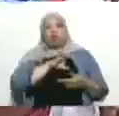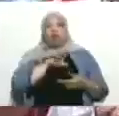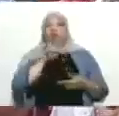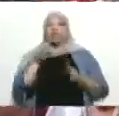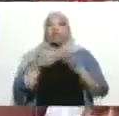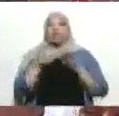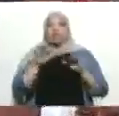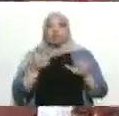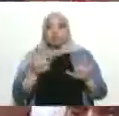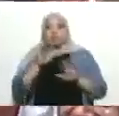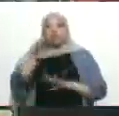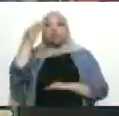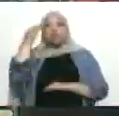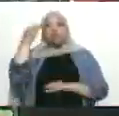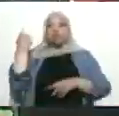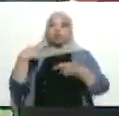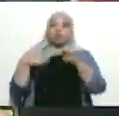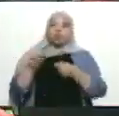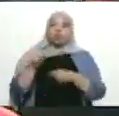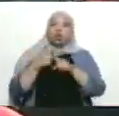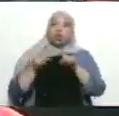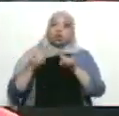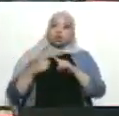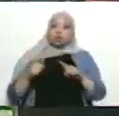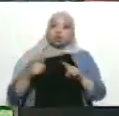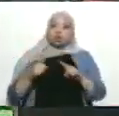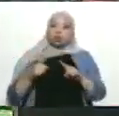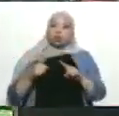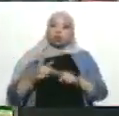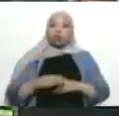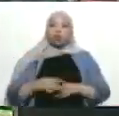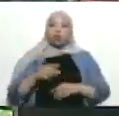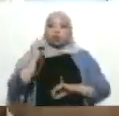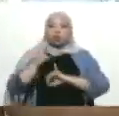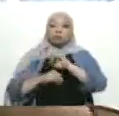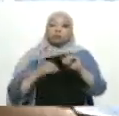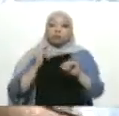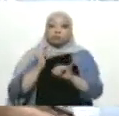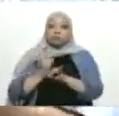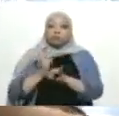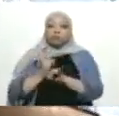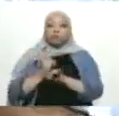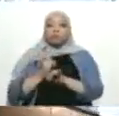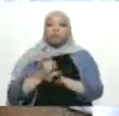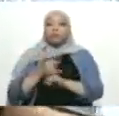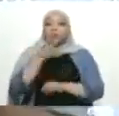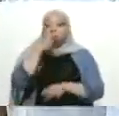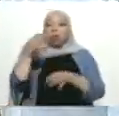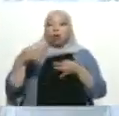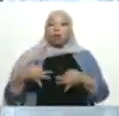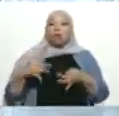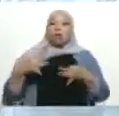en la ONU se había mentido, cuando en diferentes plataformas internacionales se había llevado una verdad a